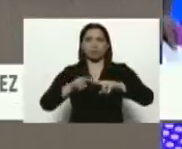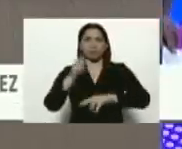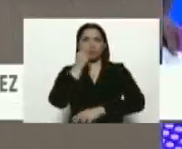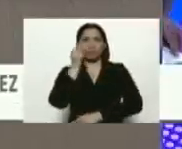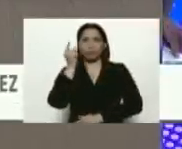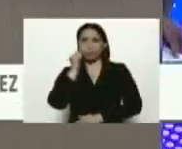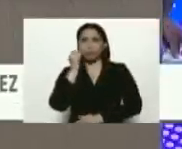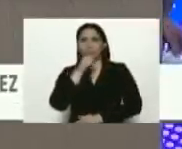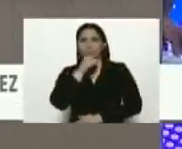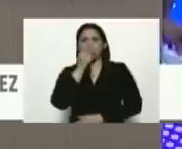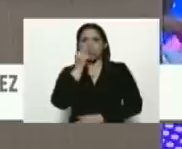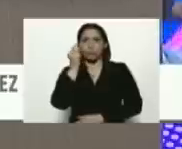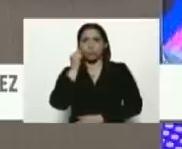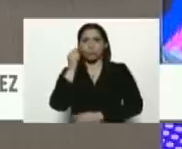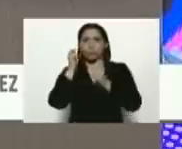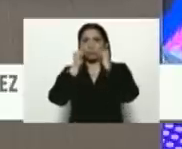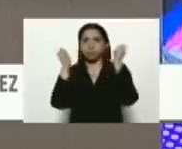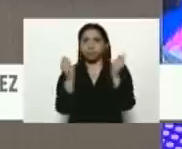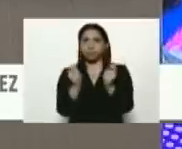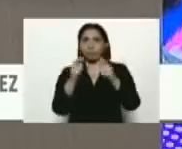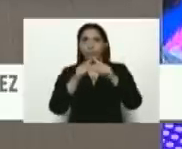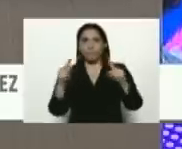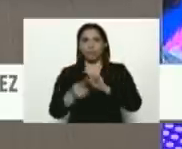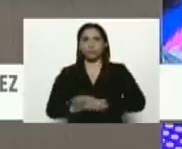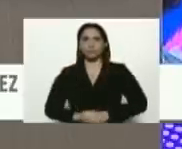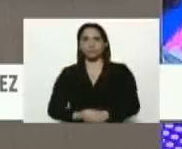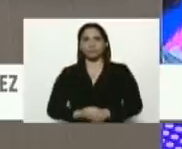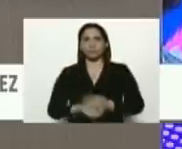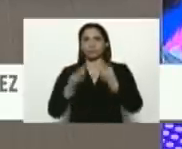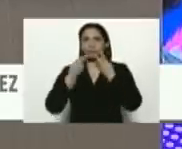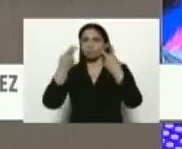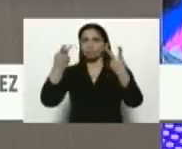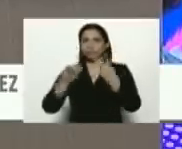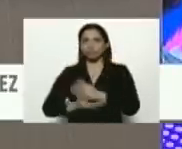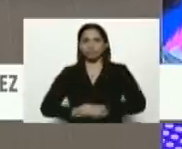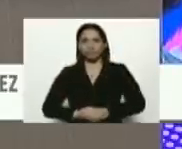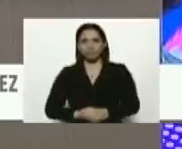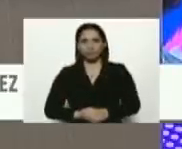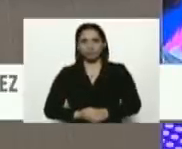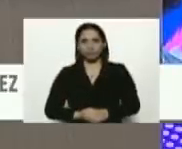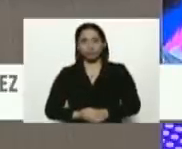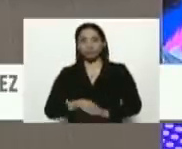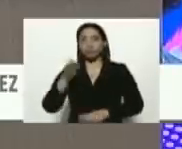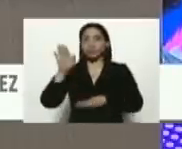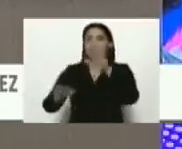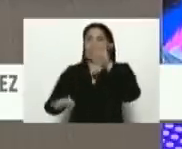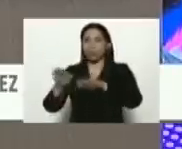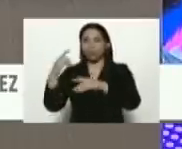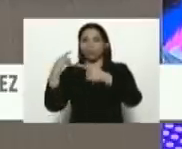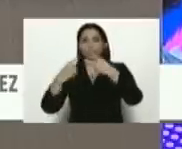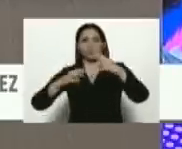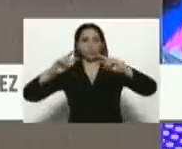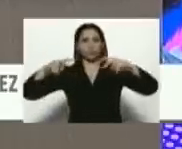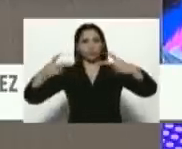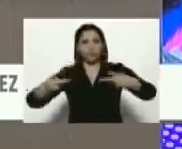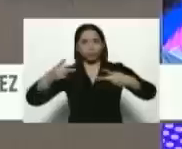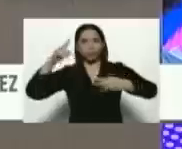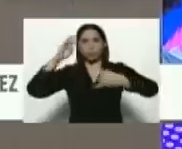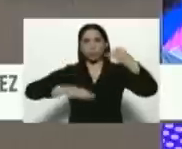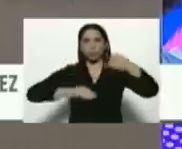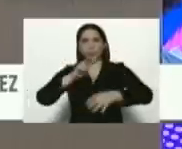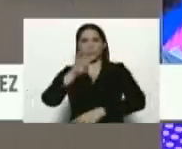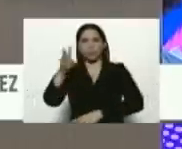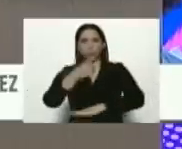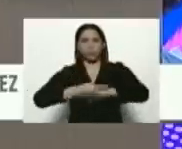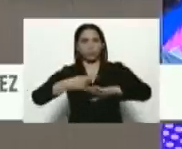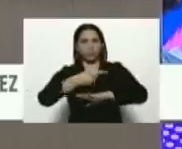el tapaboca para compartir con ustedes algunas de las novedades de las últimas 24 horas